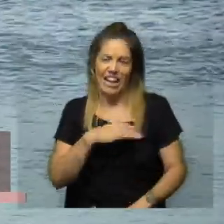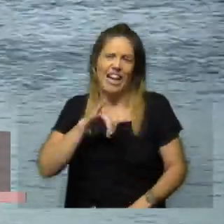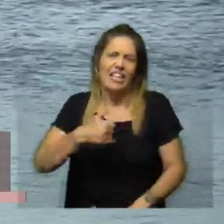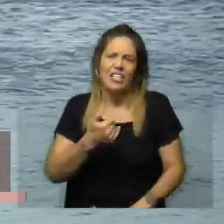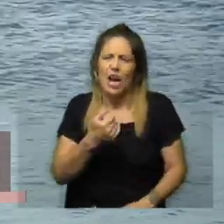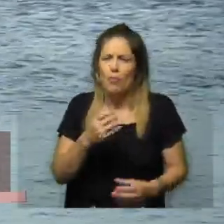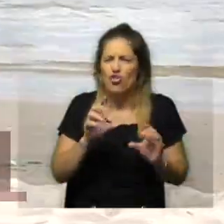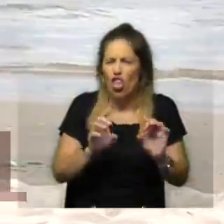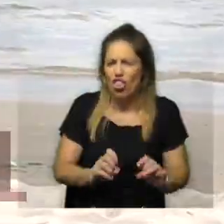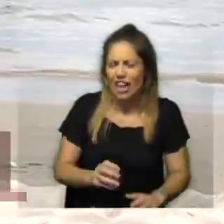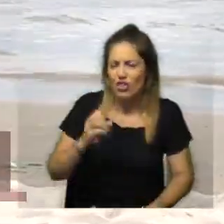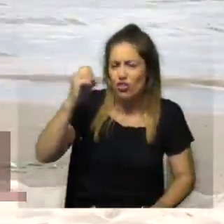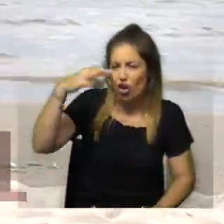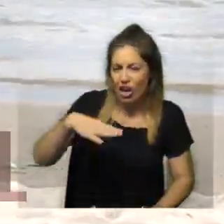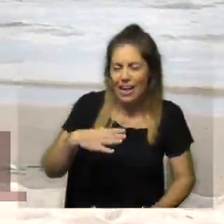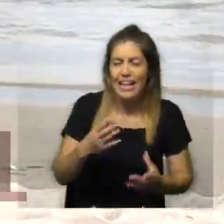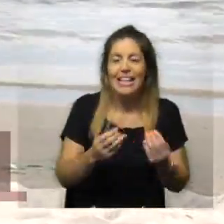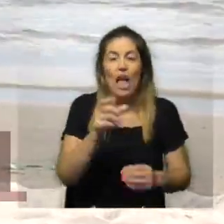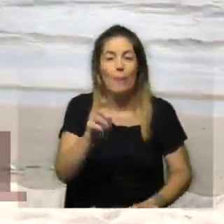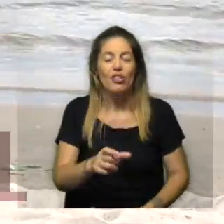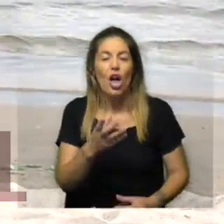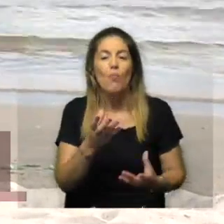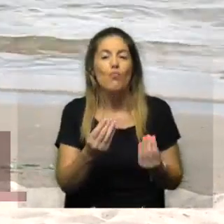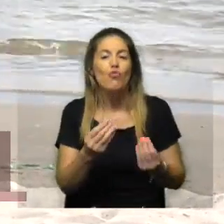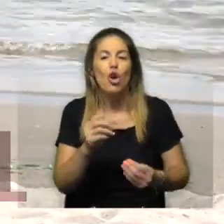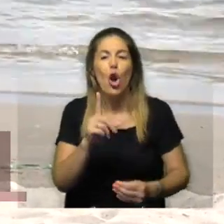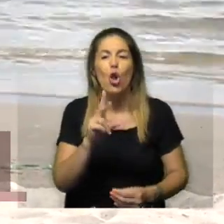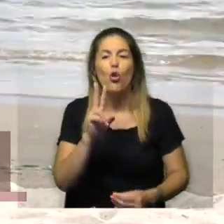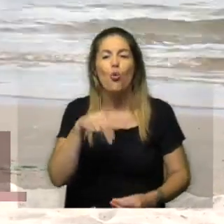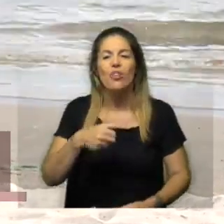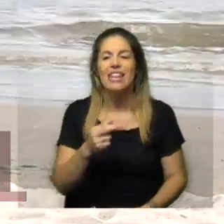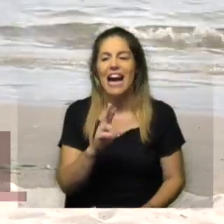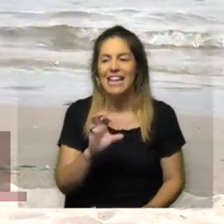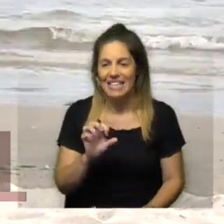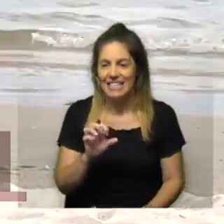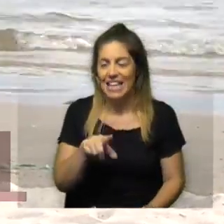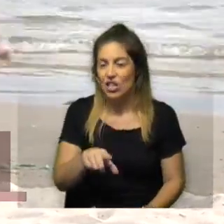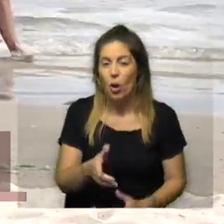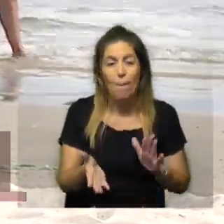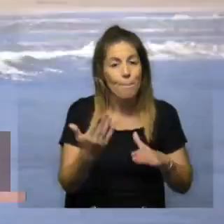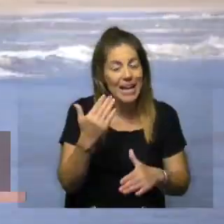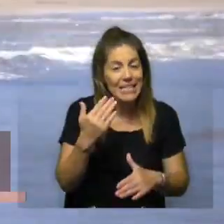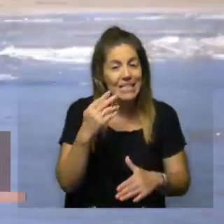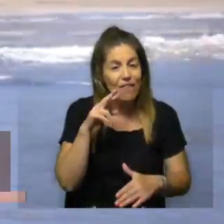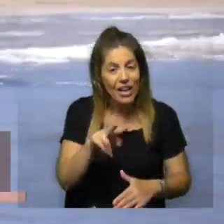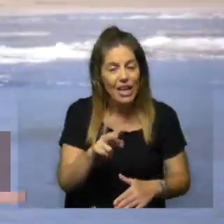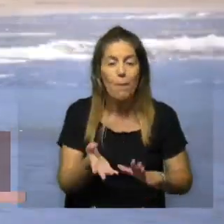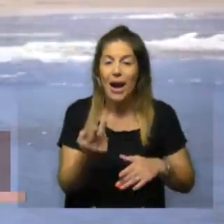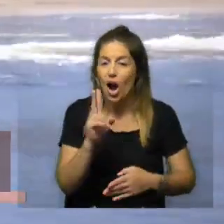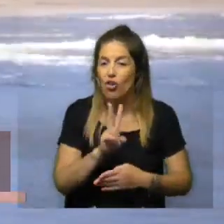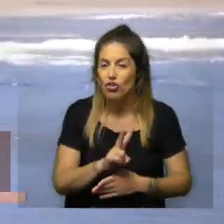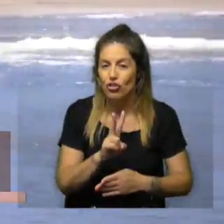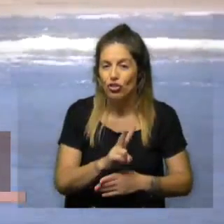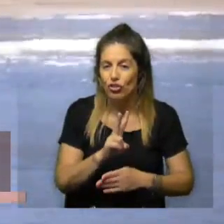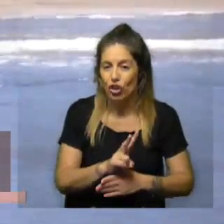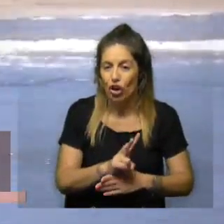daño solar y los pacientes que tienen muchos lunares, esos son los que tienen que tener mucho más conciencia y controlarse de repente